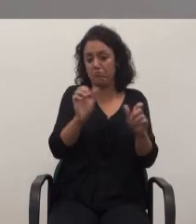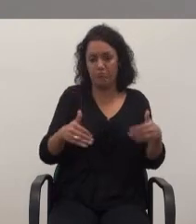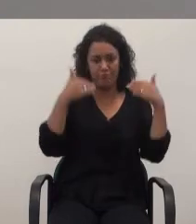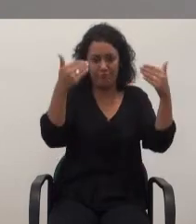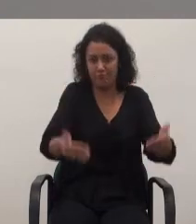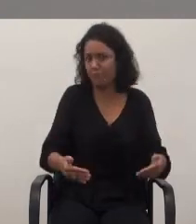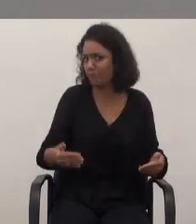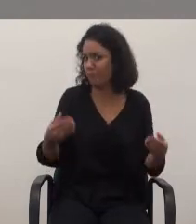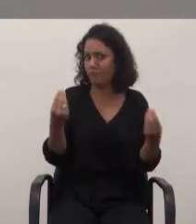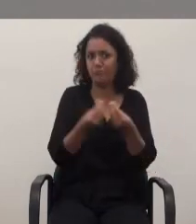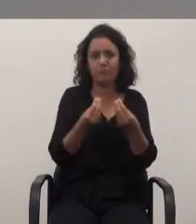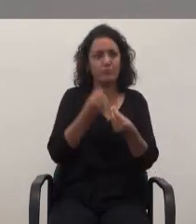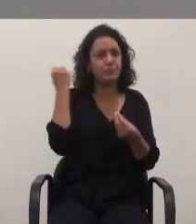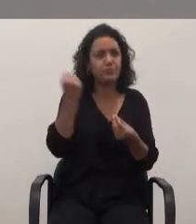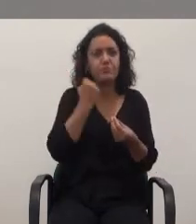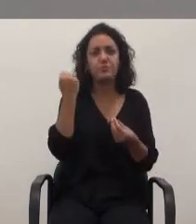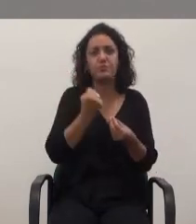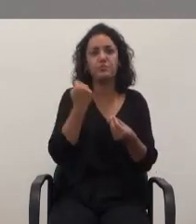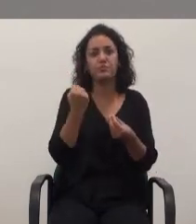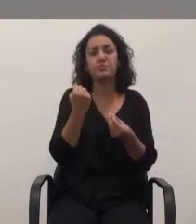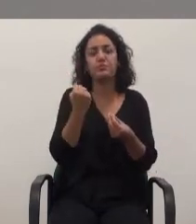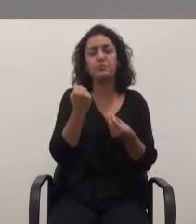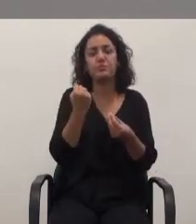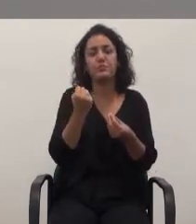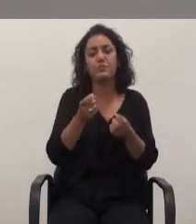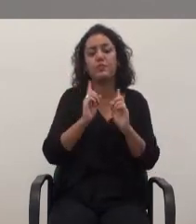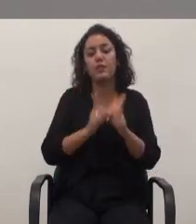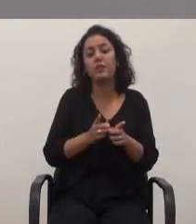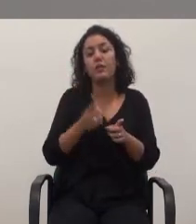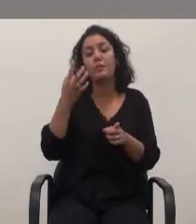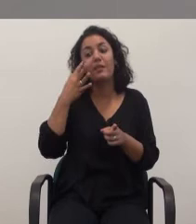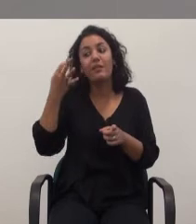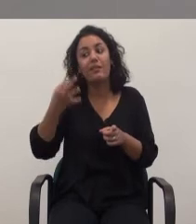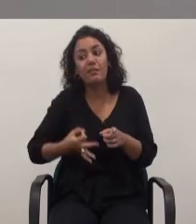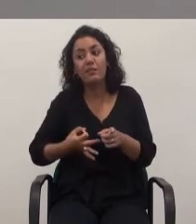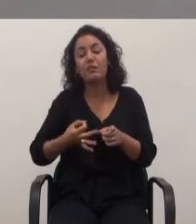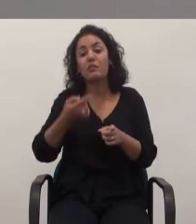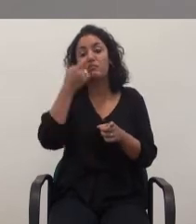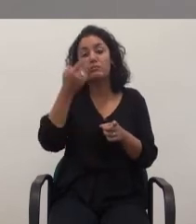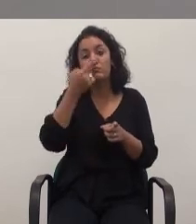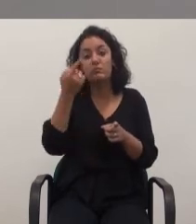tienen que ver con eso. También creo que es interesante que podamos reconocer